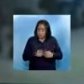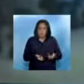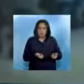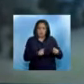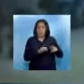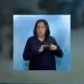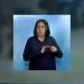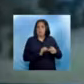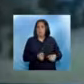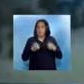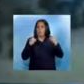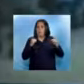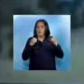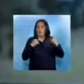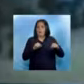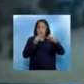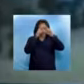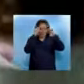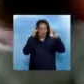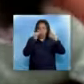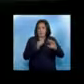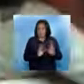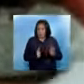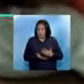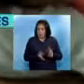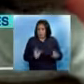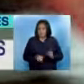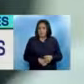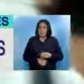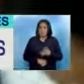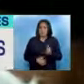suspendido por un paro de las enfermeras.